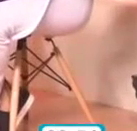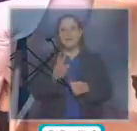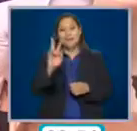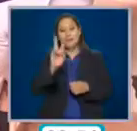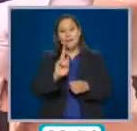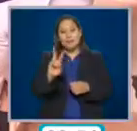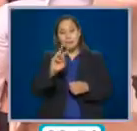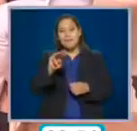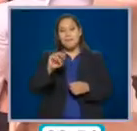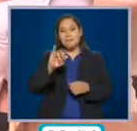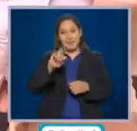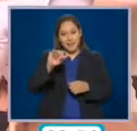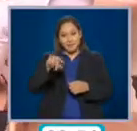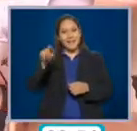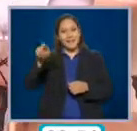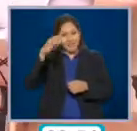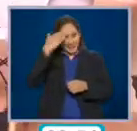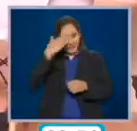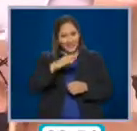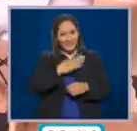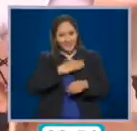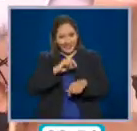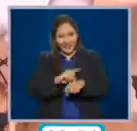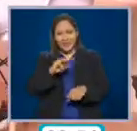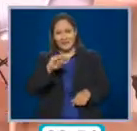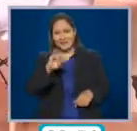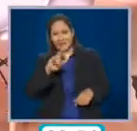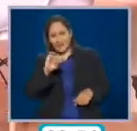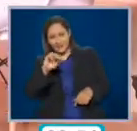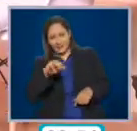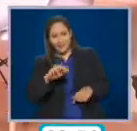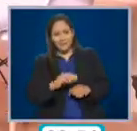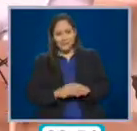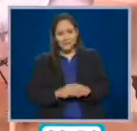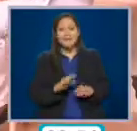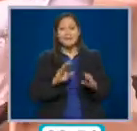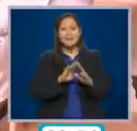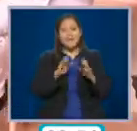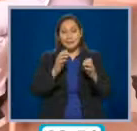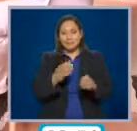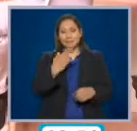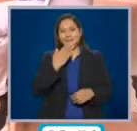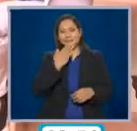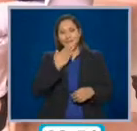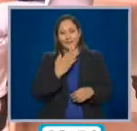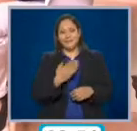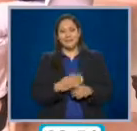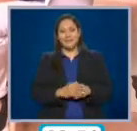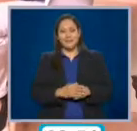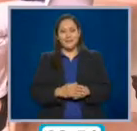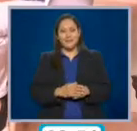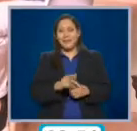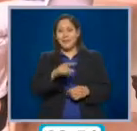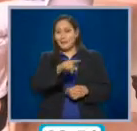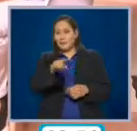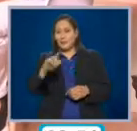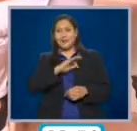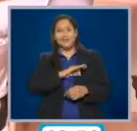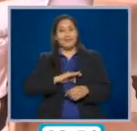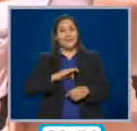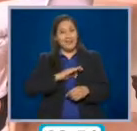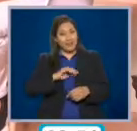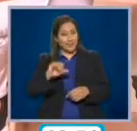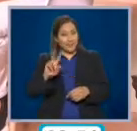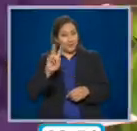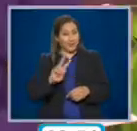viernes y Miriam también lo sabe. Claro, Buenos días, claro. Miriam. Qué ¿Cómo guapa. estás? Bien, ¿ustedes felices el Sí, viernes? claro, Sí.